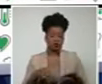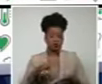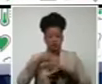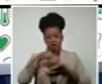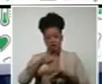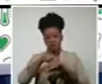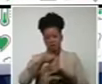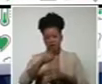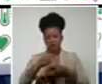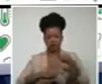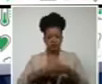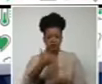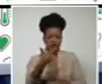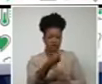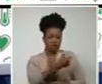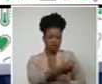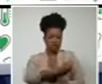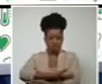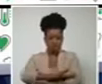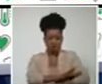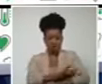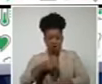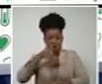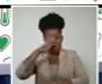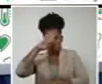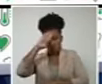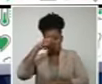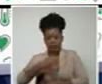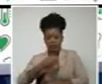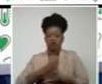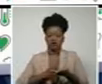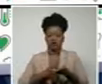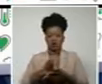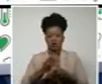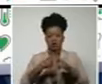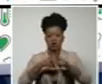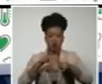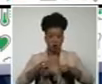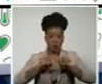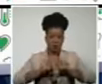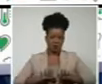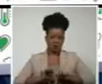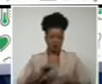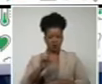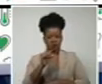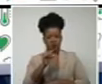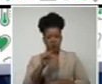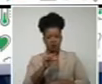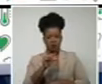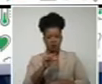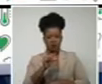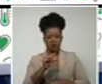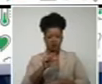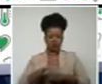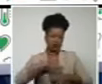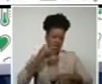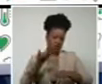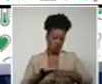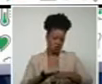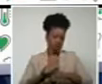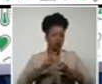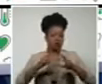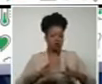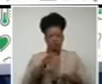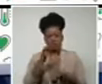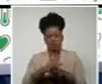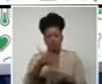vacunación infantil en Cuba deben continuar, aunque se ha decidido en este caso posponerlas en función de evitar